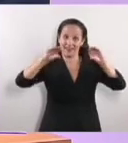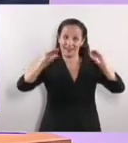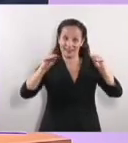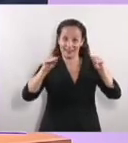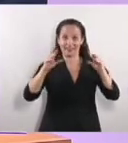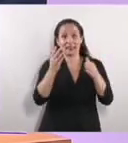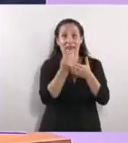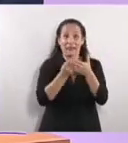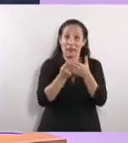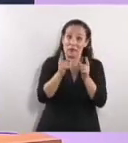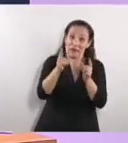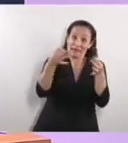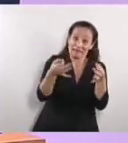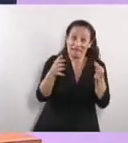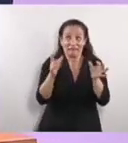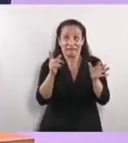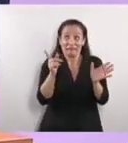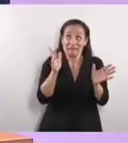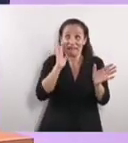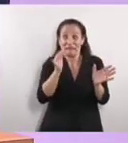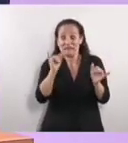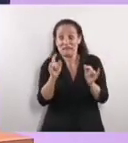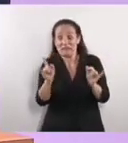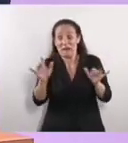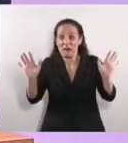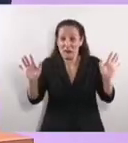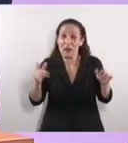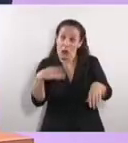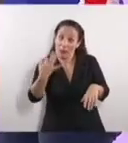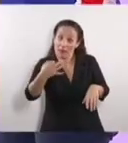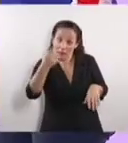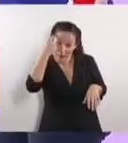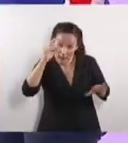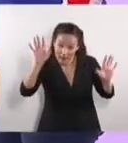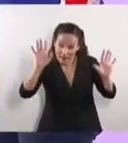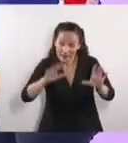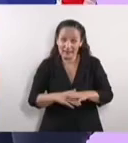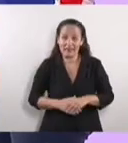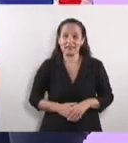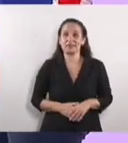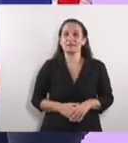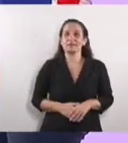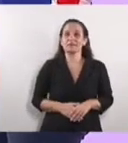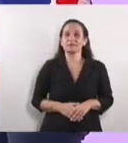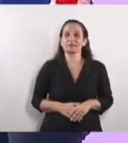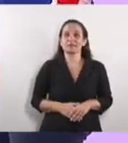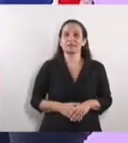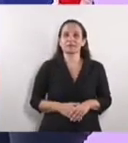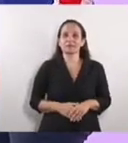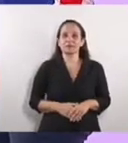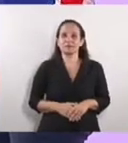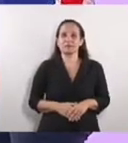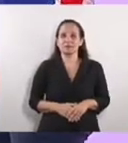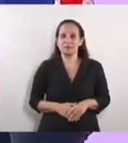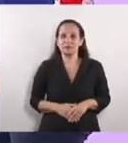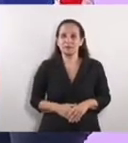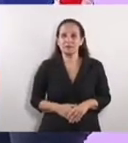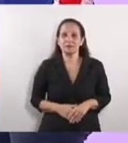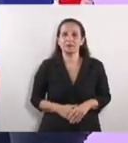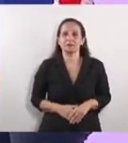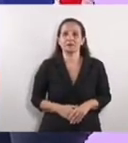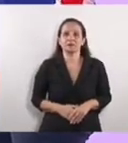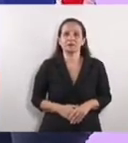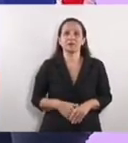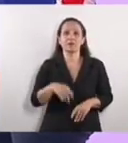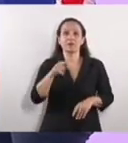no sé si Perfecto. reflejan tan bien lo que No, quiero pero decir. está bien, sirve para aprender. Vamos a pensar entonces a esta cadenita que yo